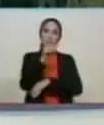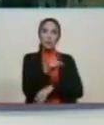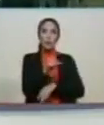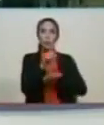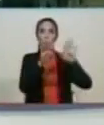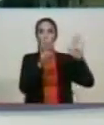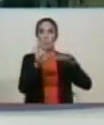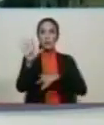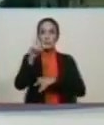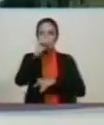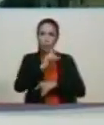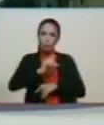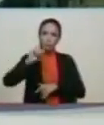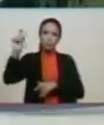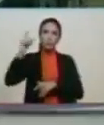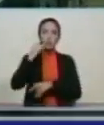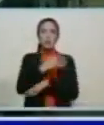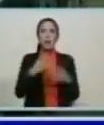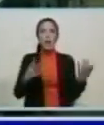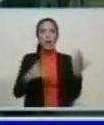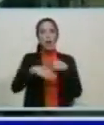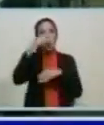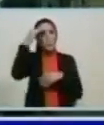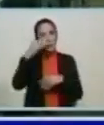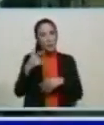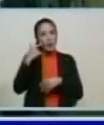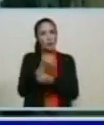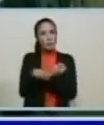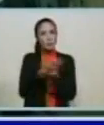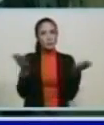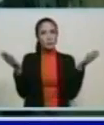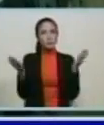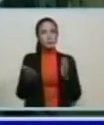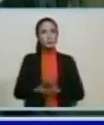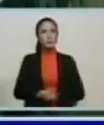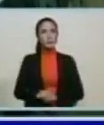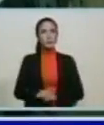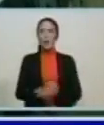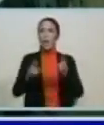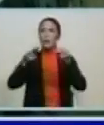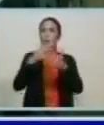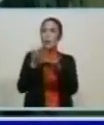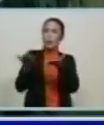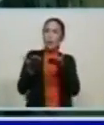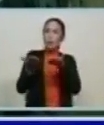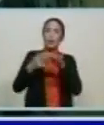195 años. Nadie jamás nos regaló nada,